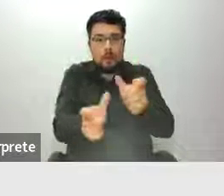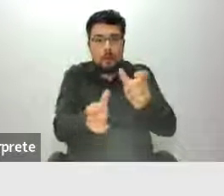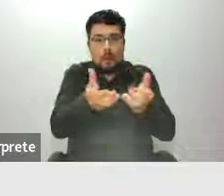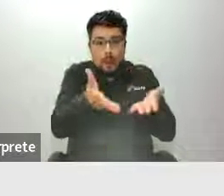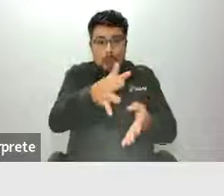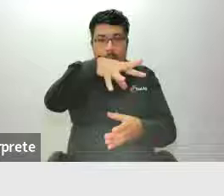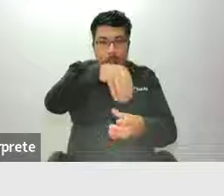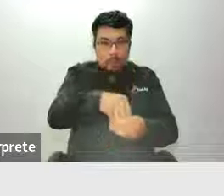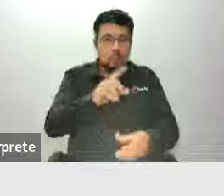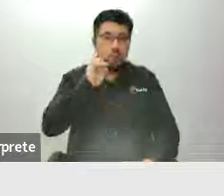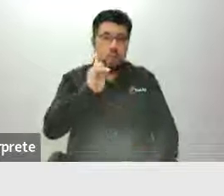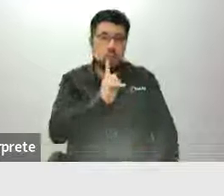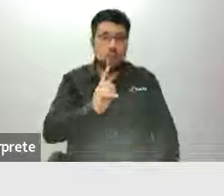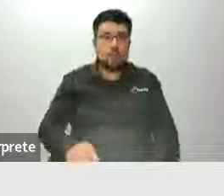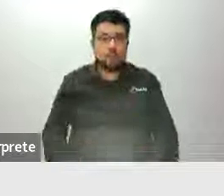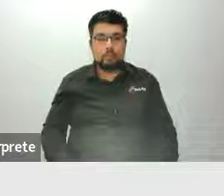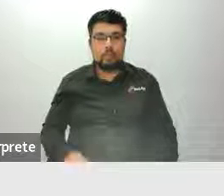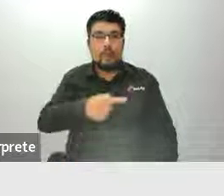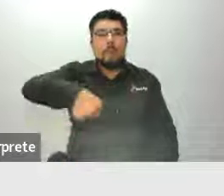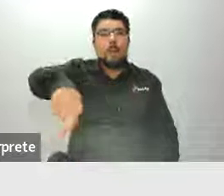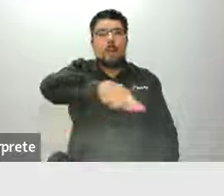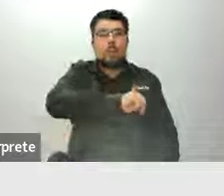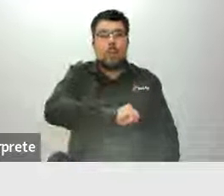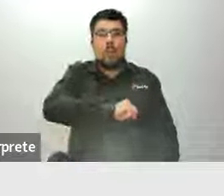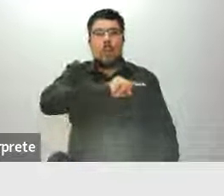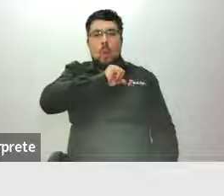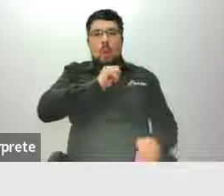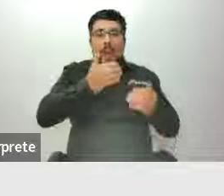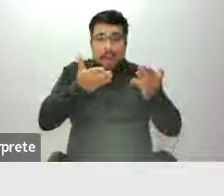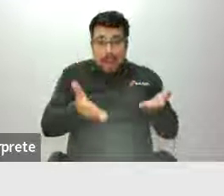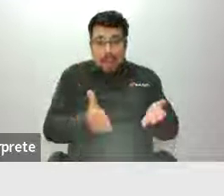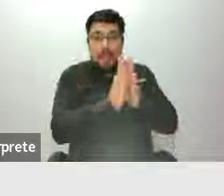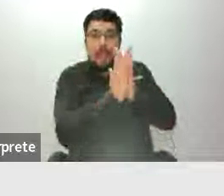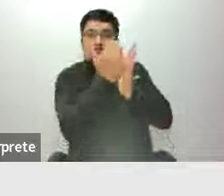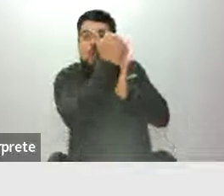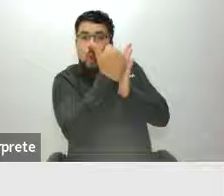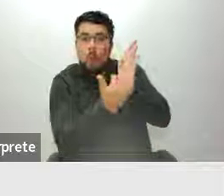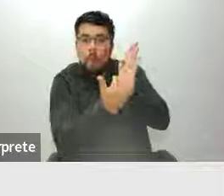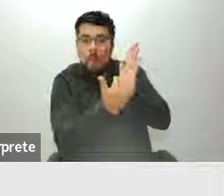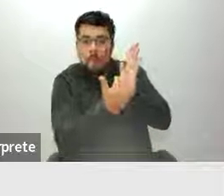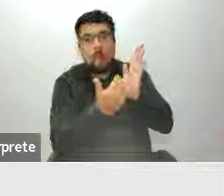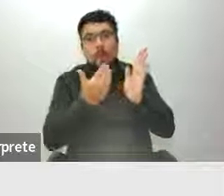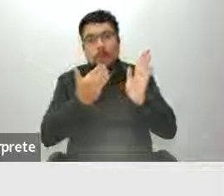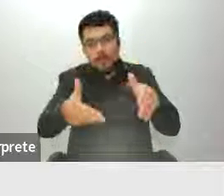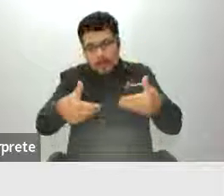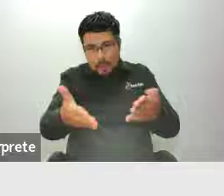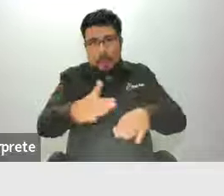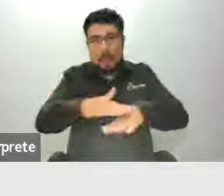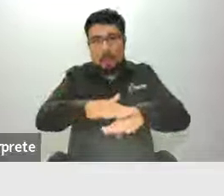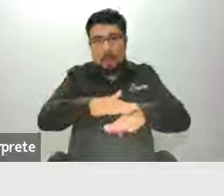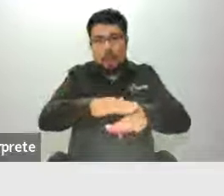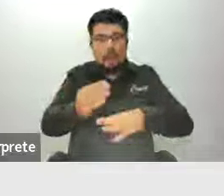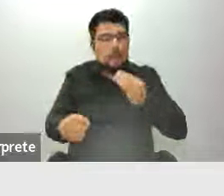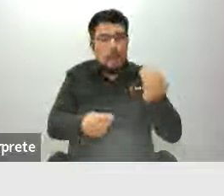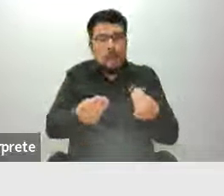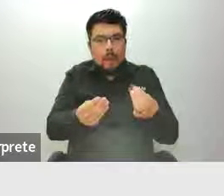Es un orgullo para nosotros que este tipo de documento esté también disponible para que los